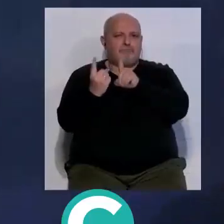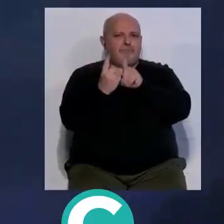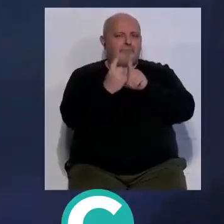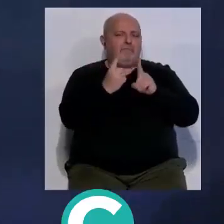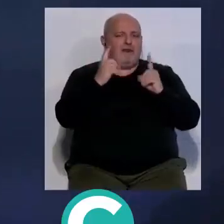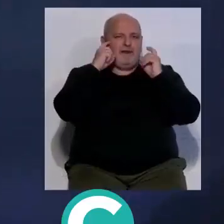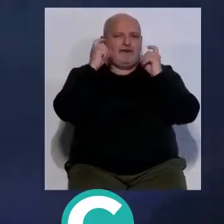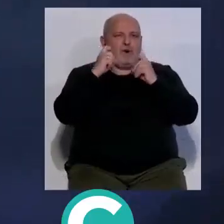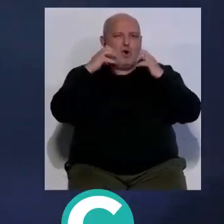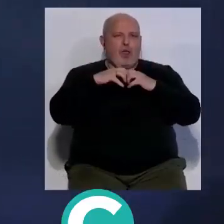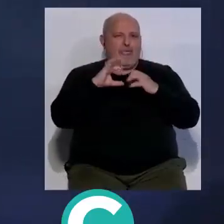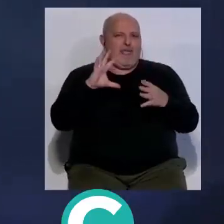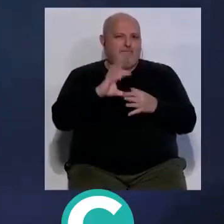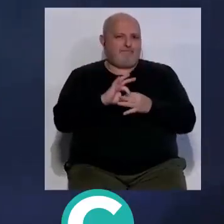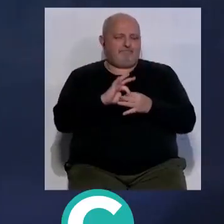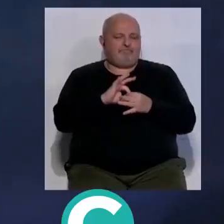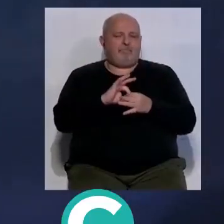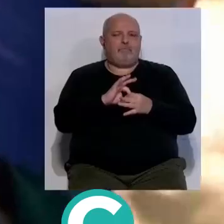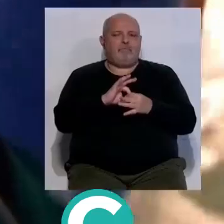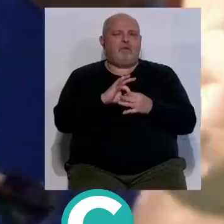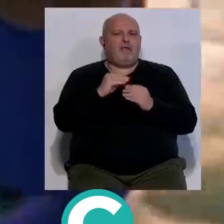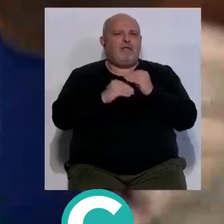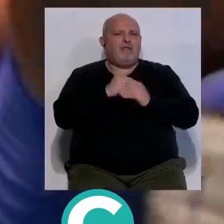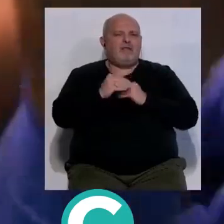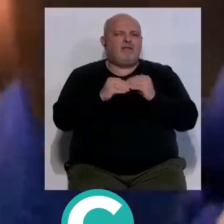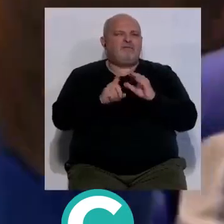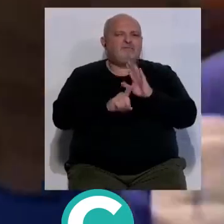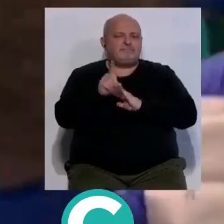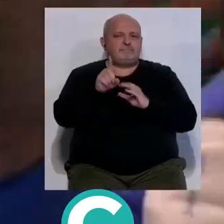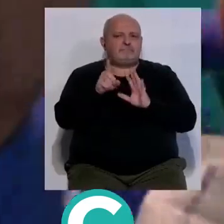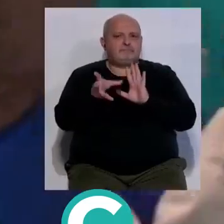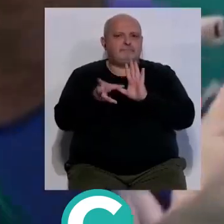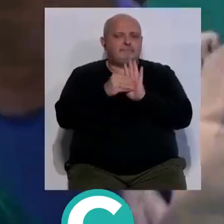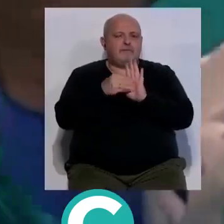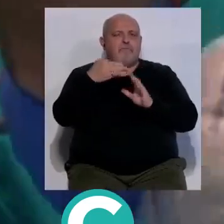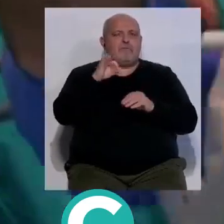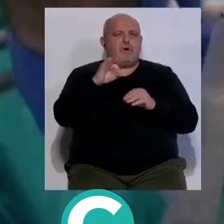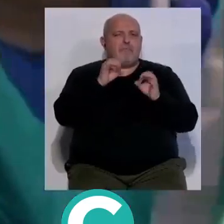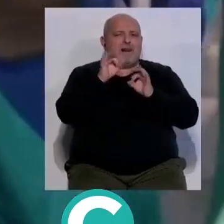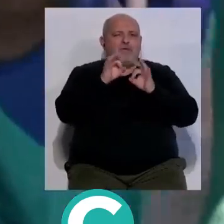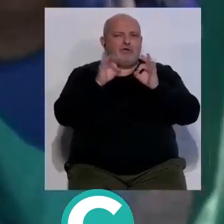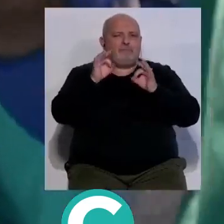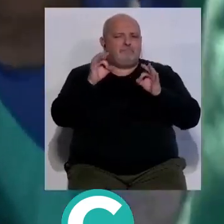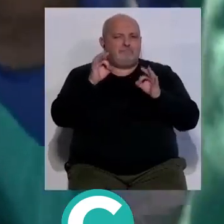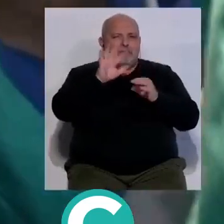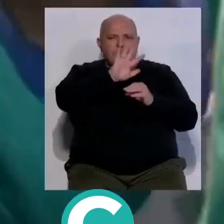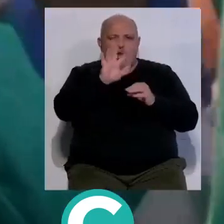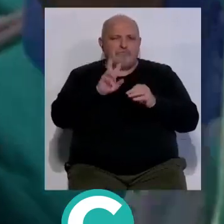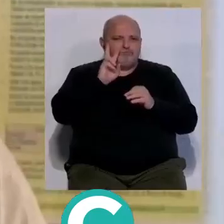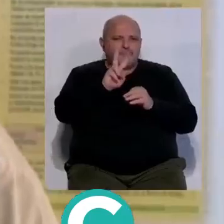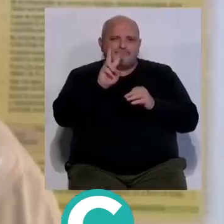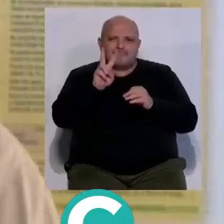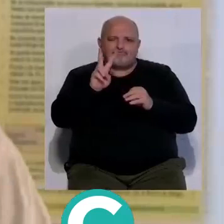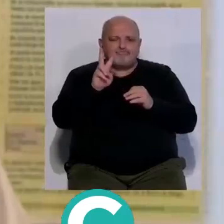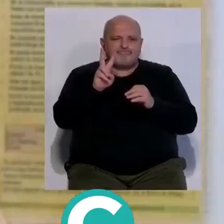la neurología. Con este objetivo se impulsará el desarrollo y la aplicación de biomarcadores moleculares y de imagen que